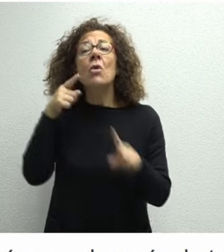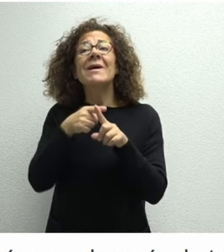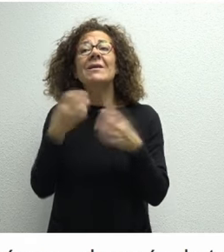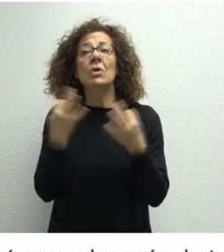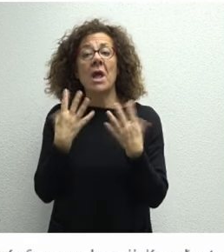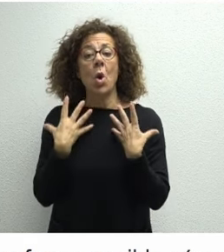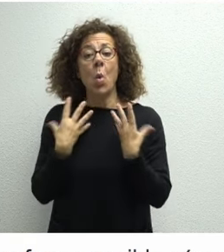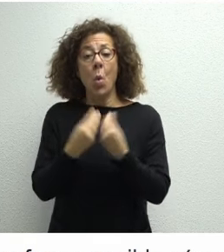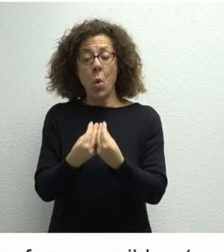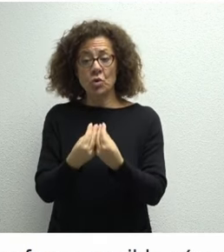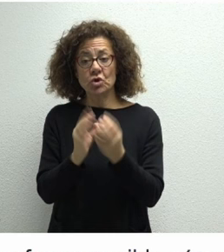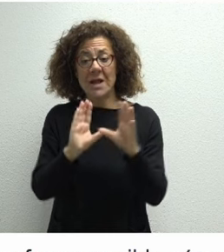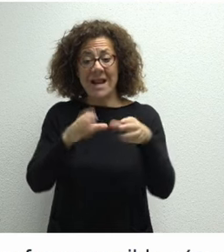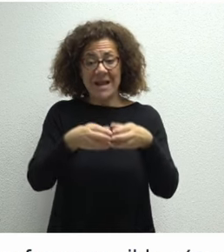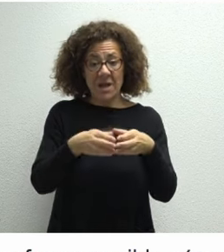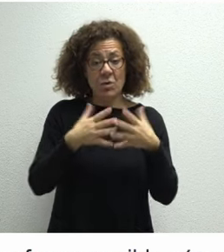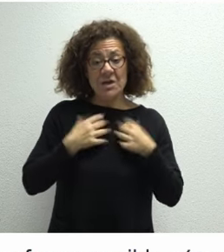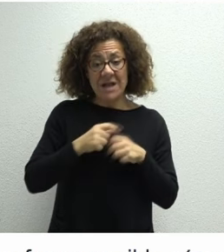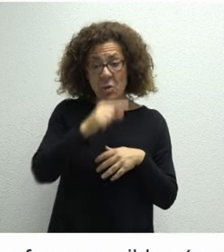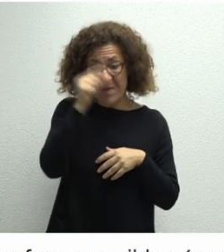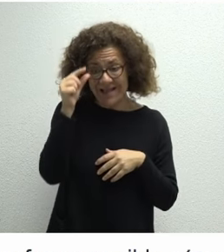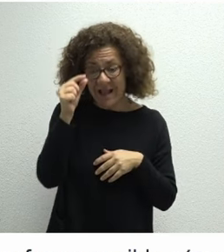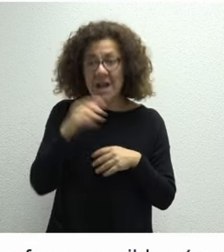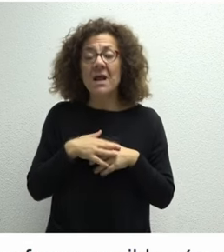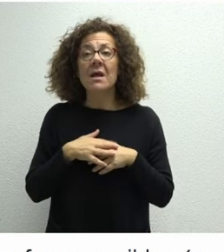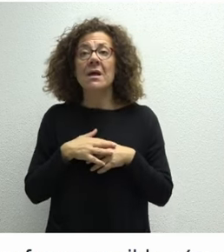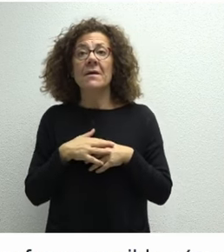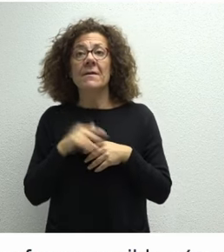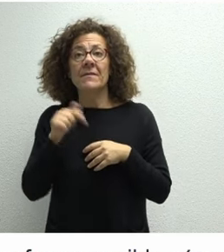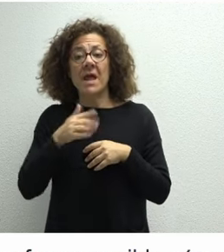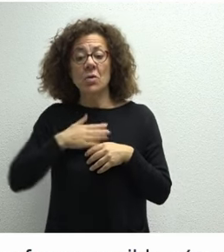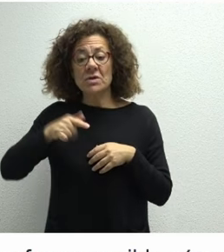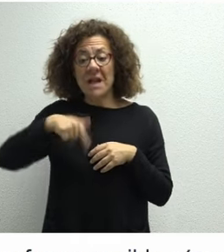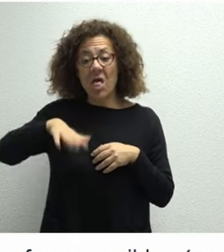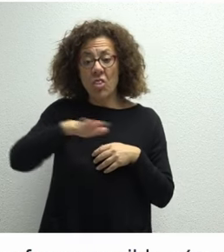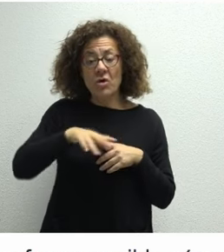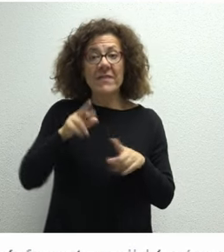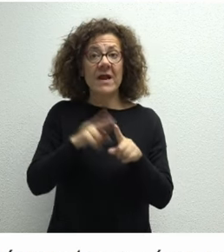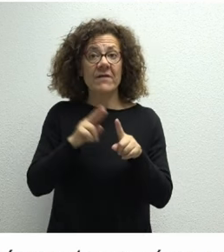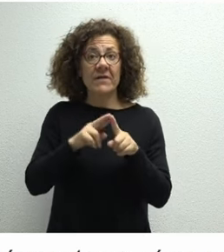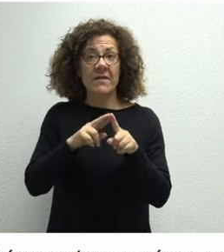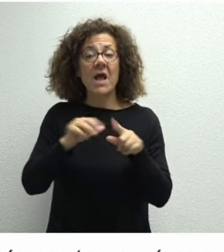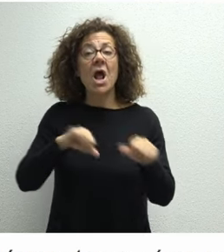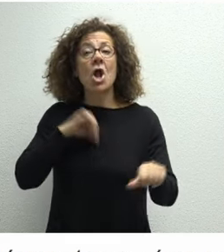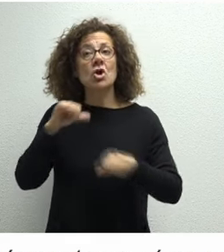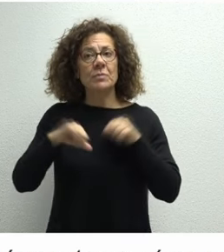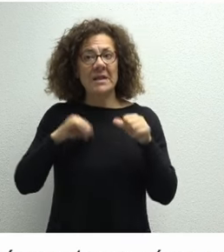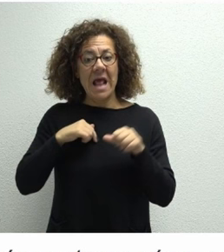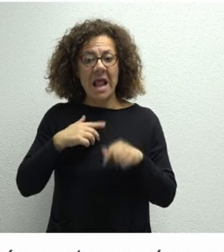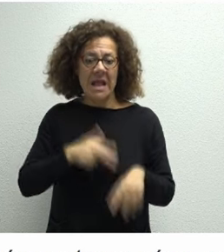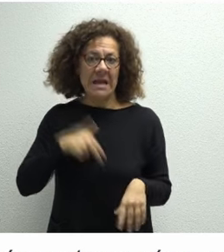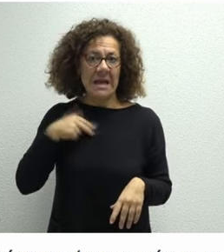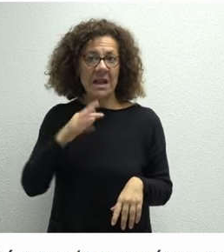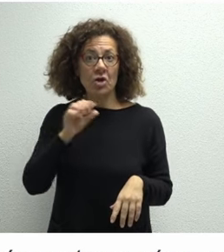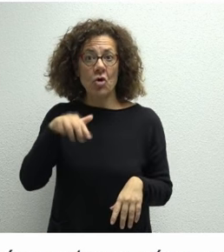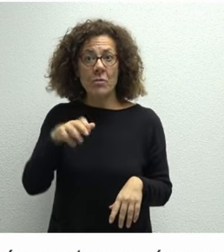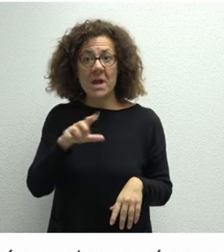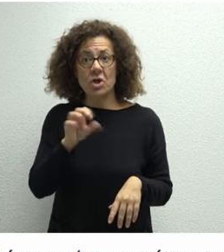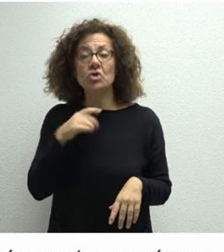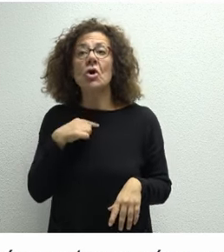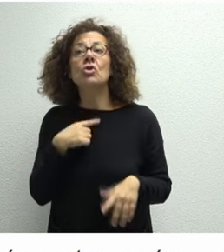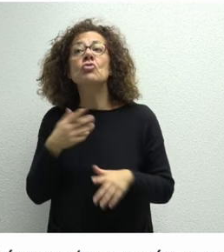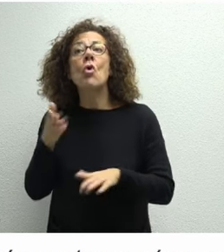juntos el equipo de Salud Mental de nuestra zona de referencia que es el hospital general de tomelloso y Los profesionales de